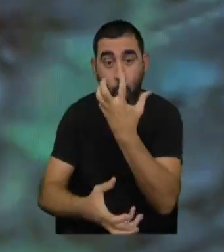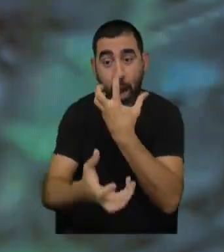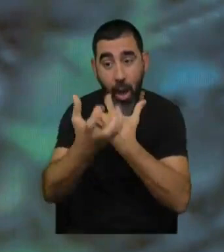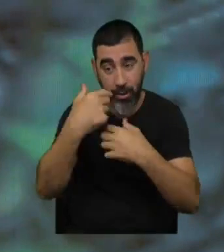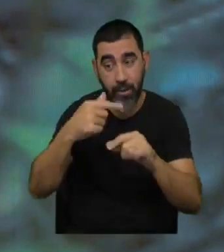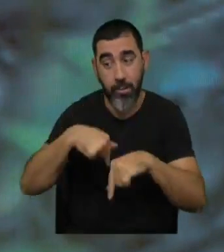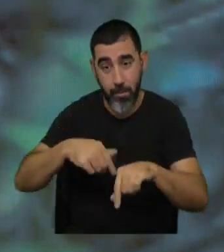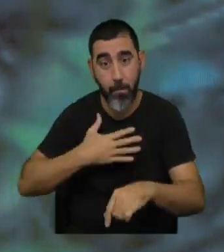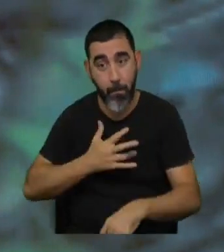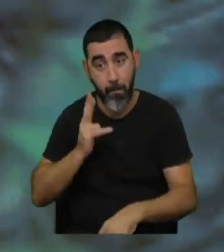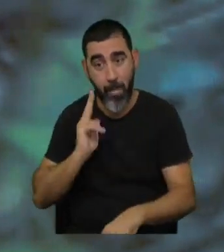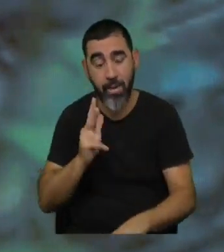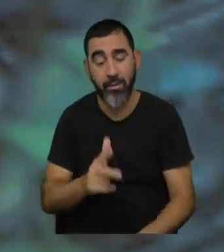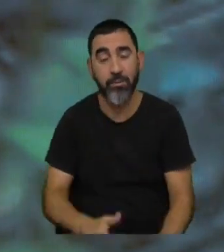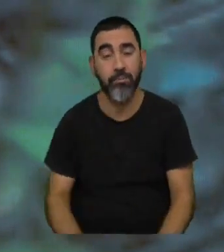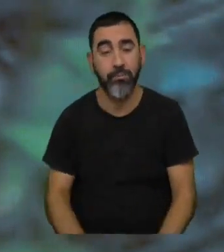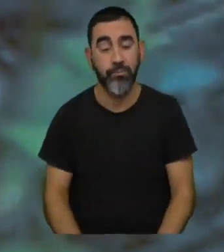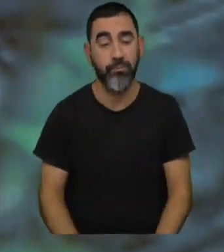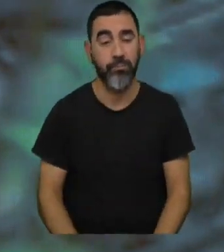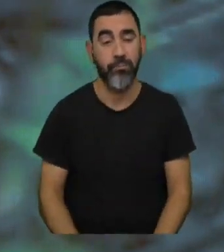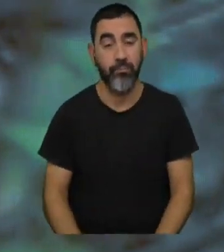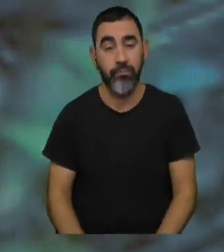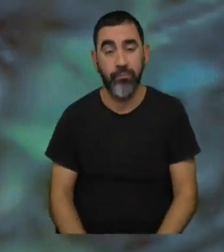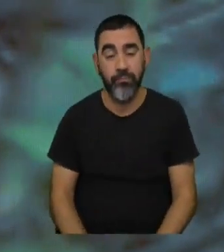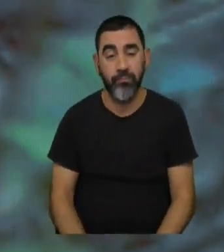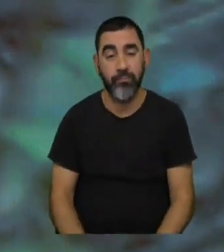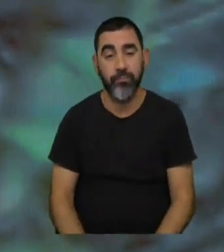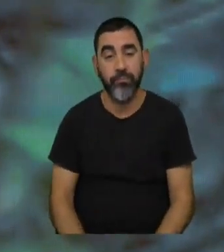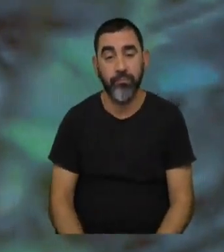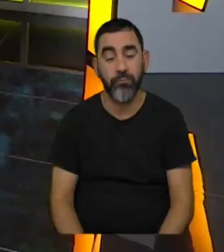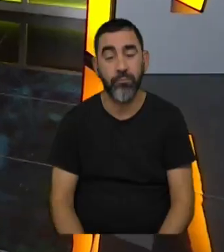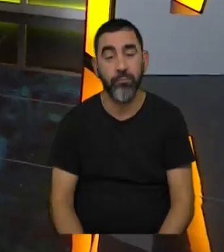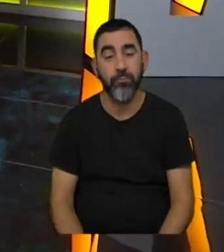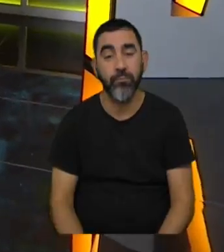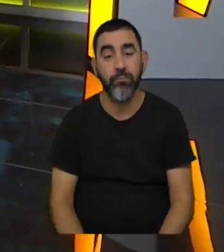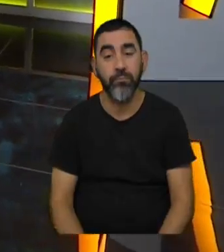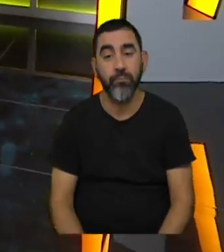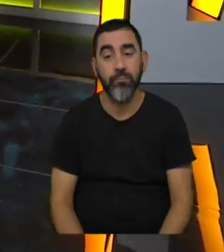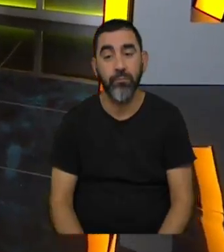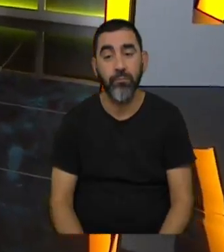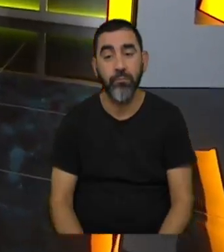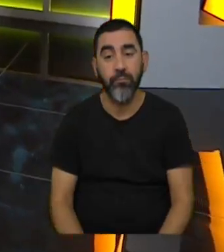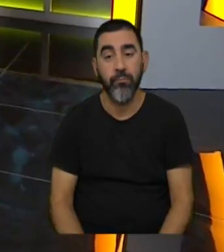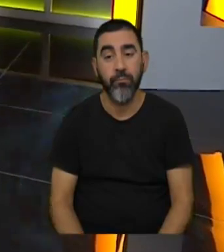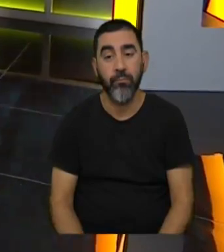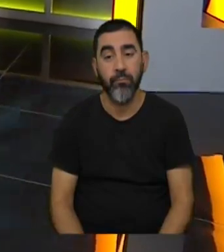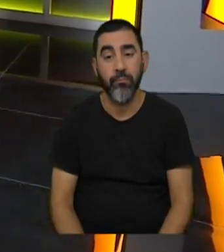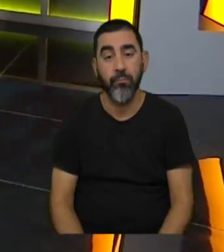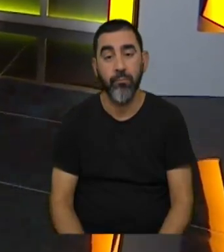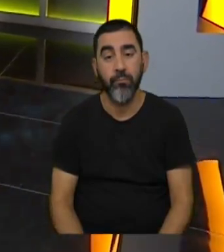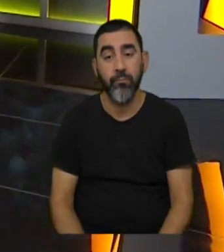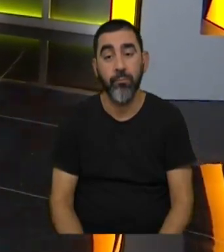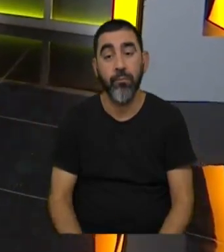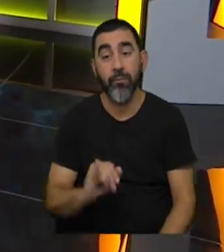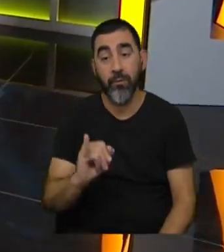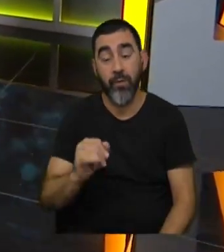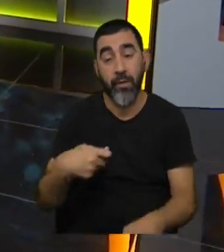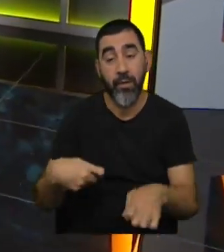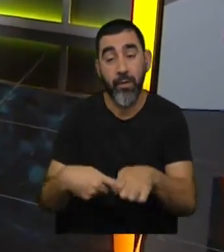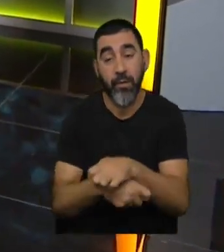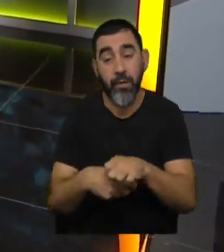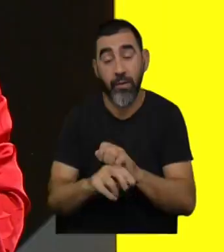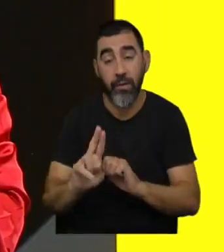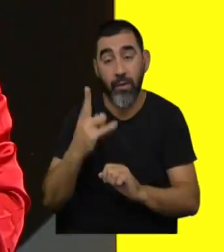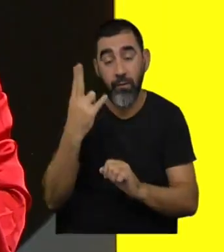de los sentidos de la palabra, en cuanto a cómo cuidamos a quienes comparten el planeta con nosotros. Sí, como comentaba Lucía, el tráfico en Uruguay